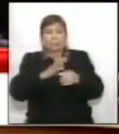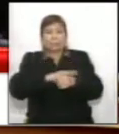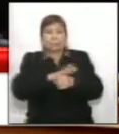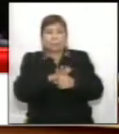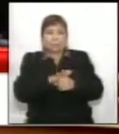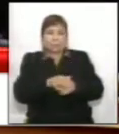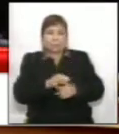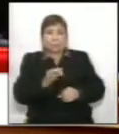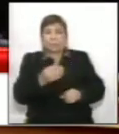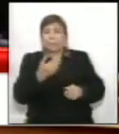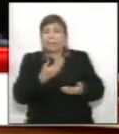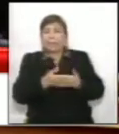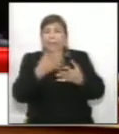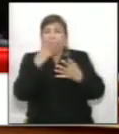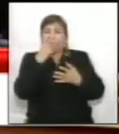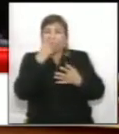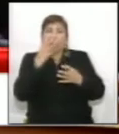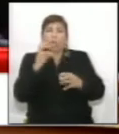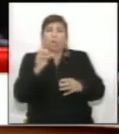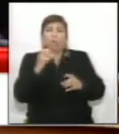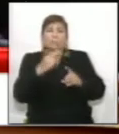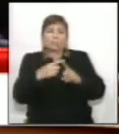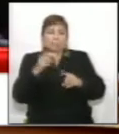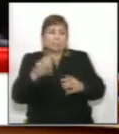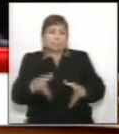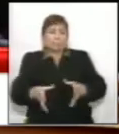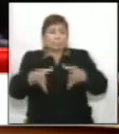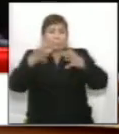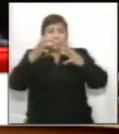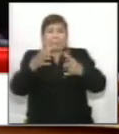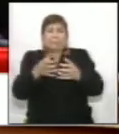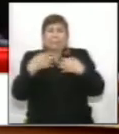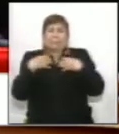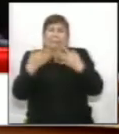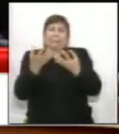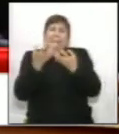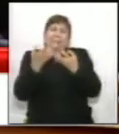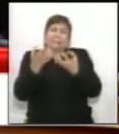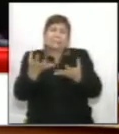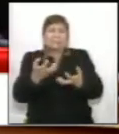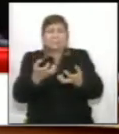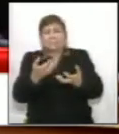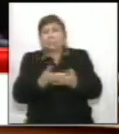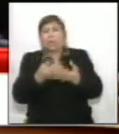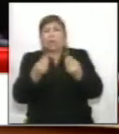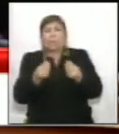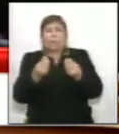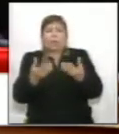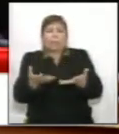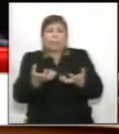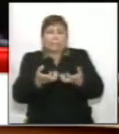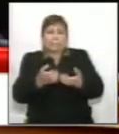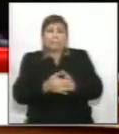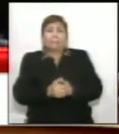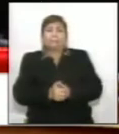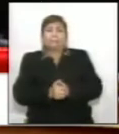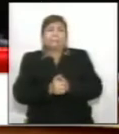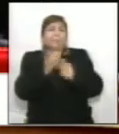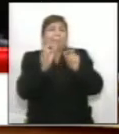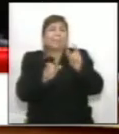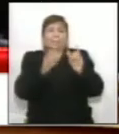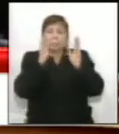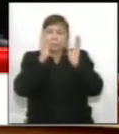COVID-19, el oxígeno, que mucha gente nos clama y pide muchas veces cómo conseguir el oxígeno. Gente que se